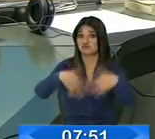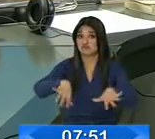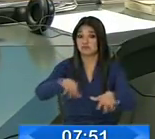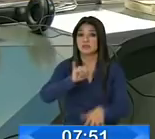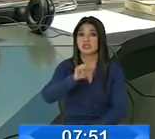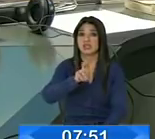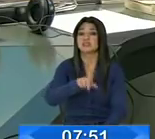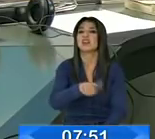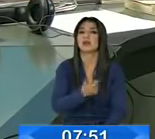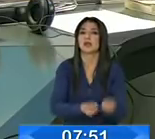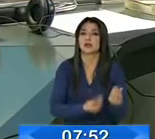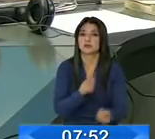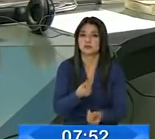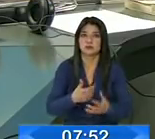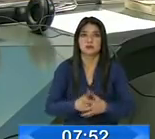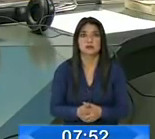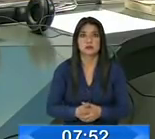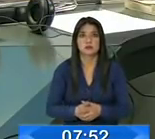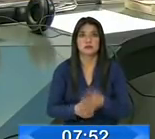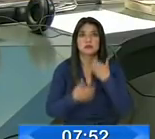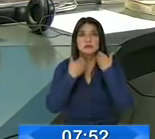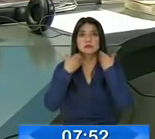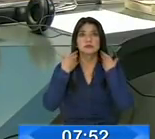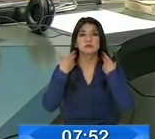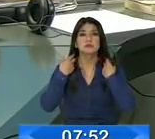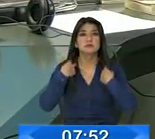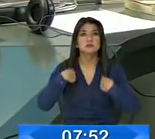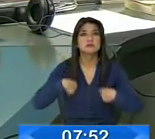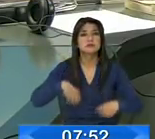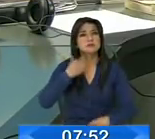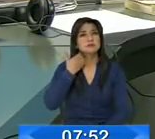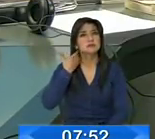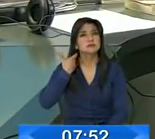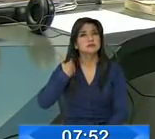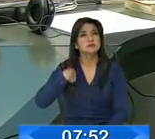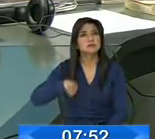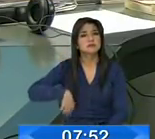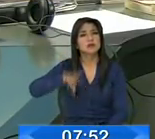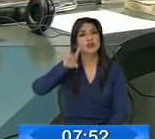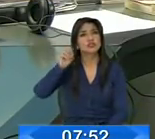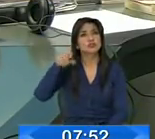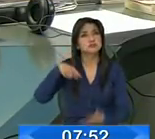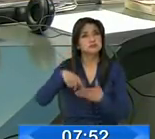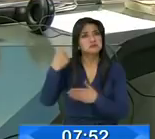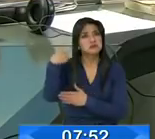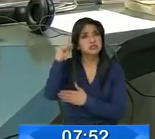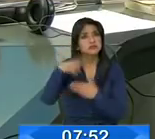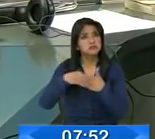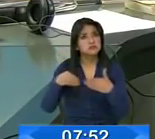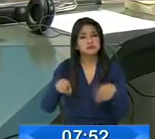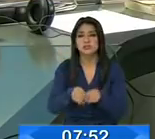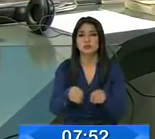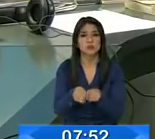¿qué es lo que hizo? ¿Qué es lo que hizo Noruega? Un soberano que superaba ya los 800 mil millones. Es del tamaño